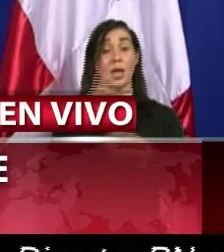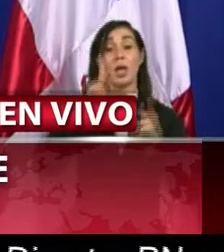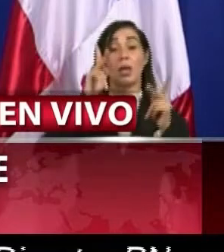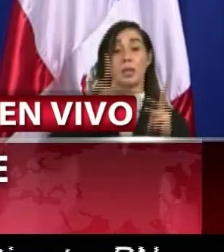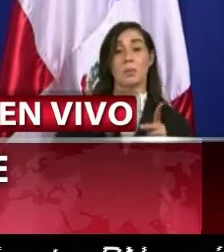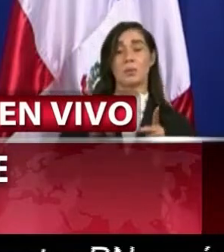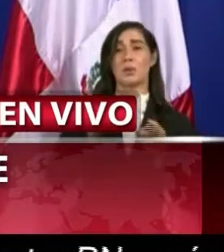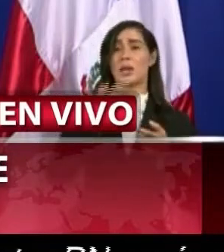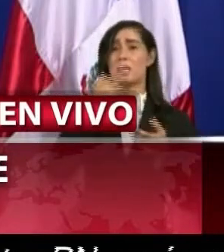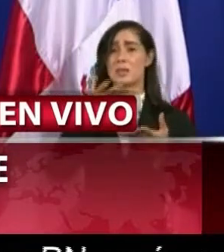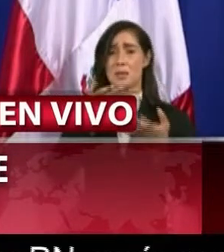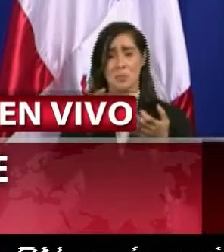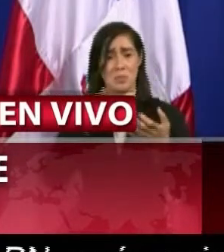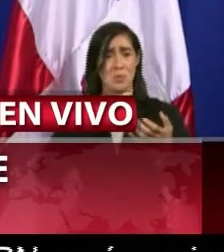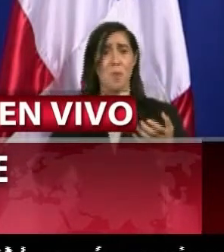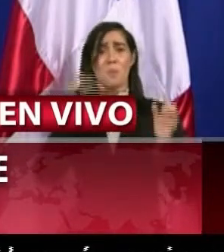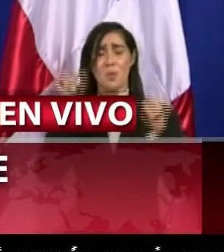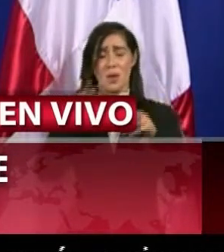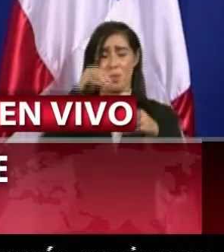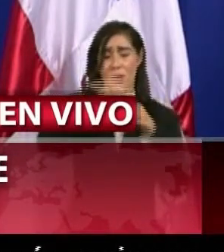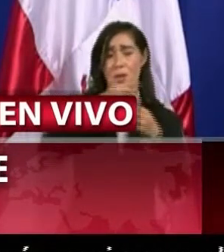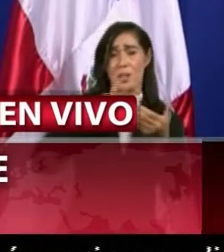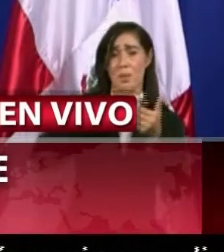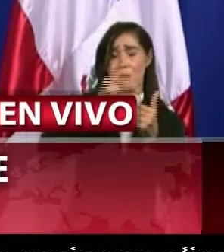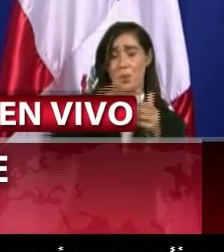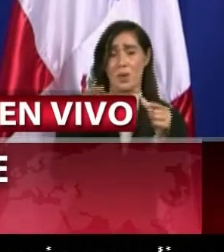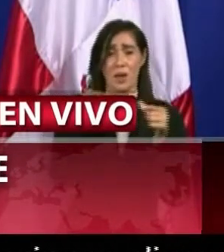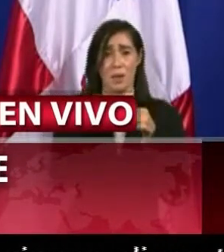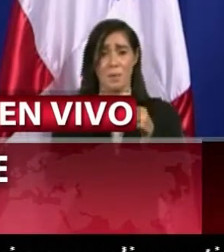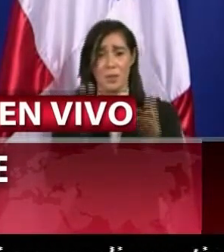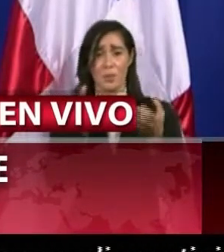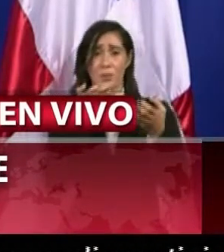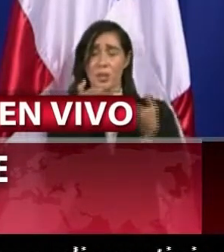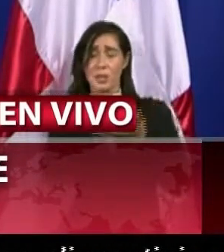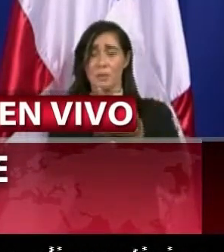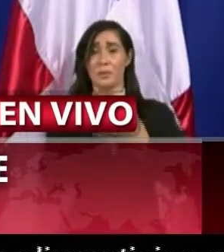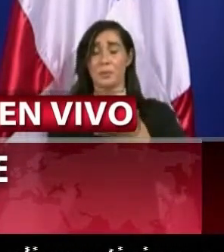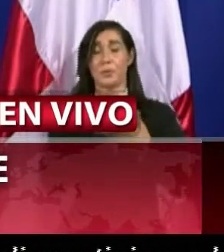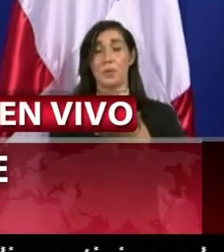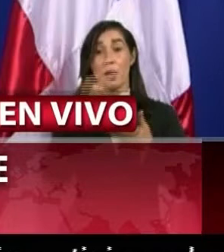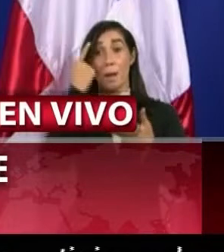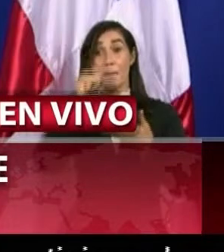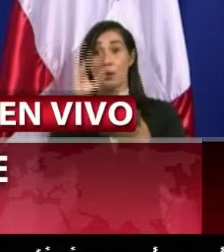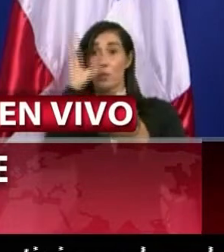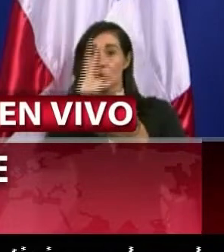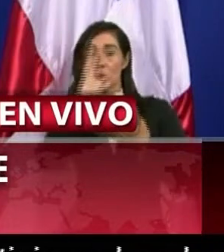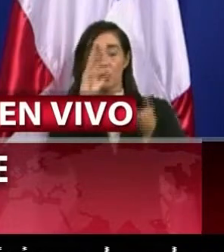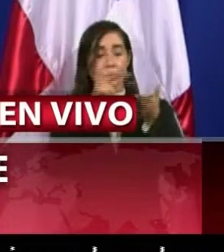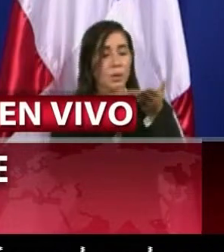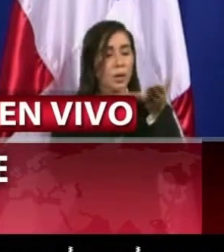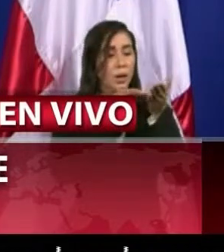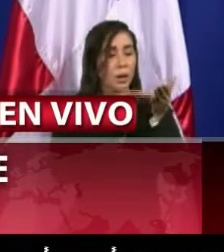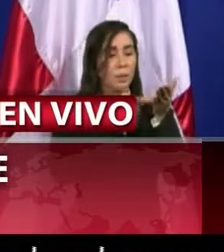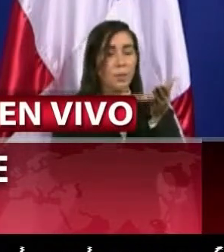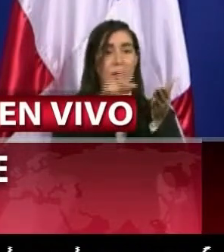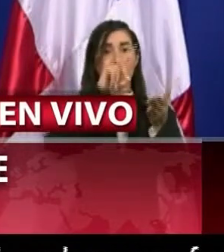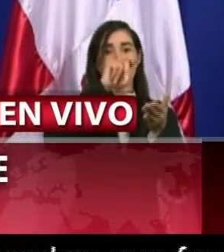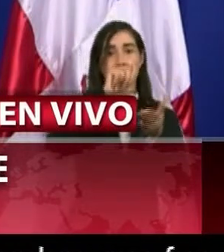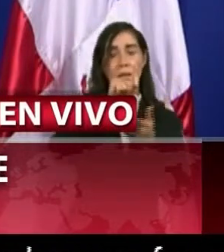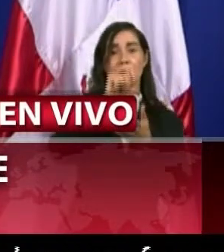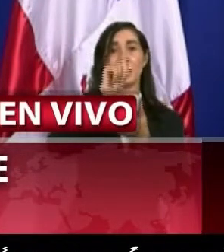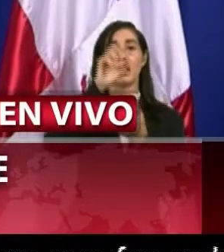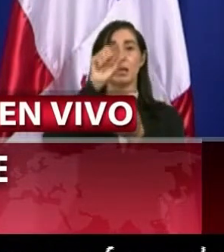que califican para el programa, pero al verificar en la base de datos de la TSS, de